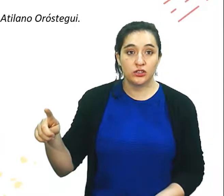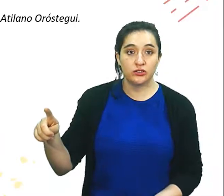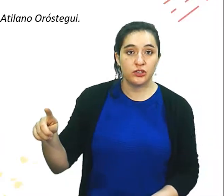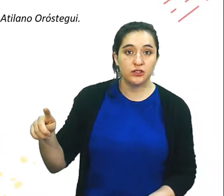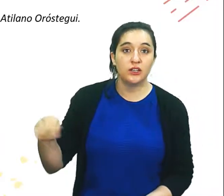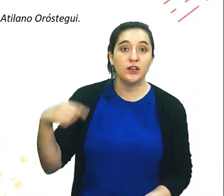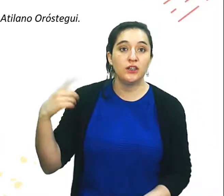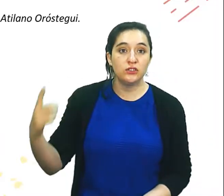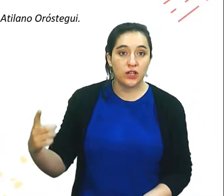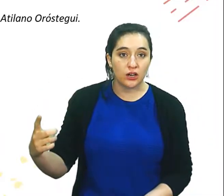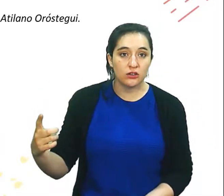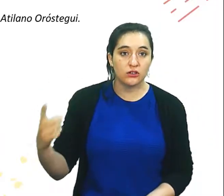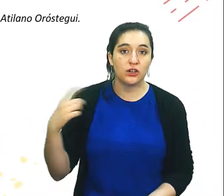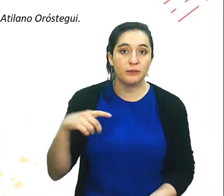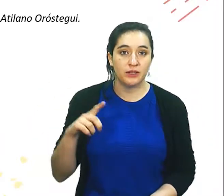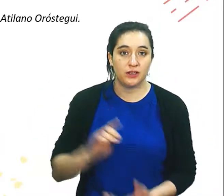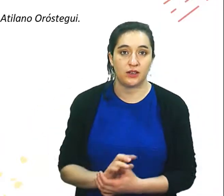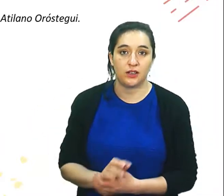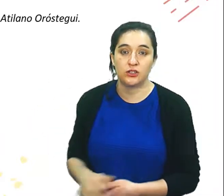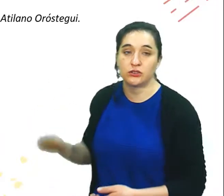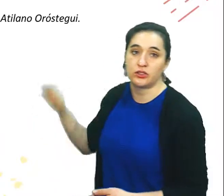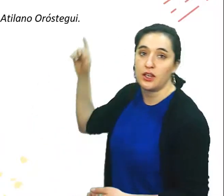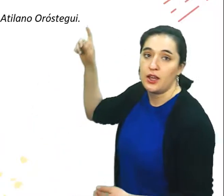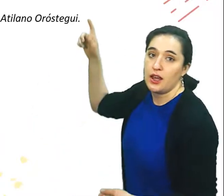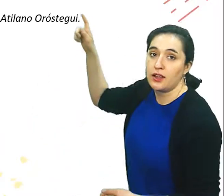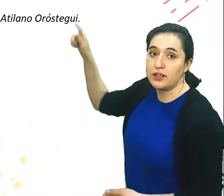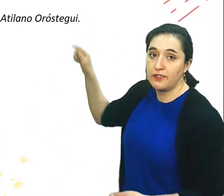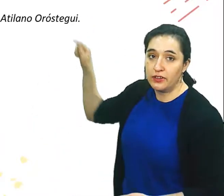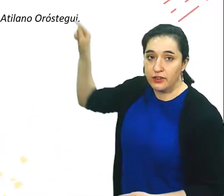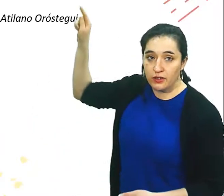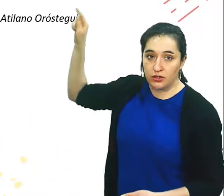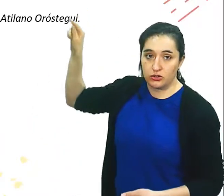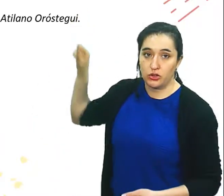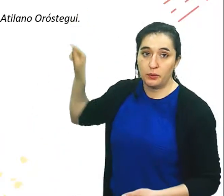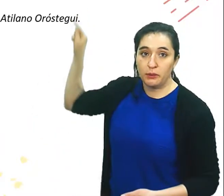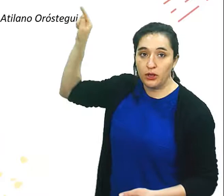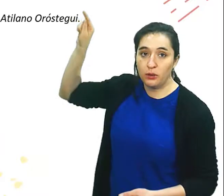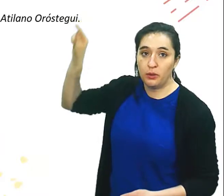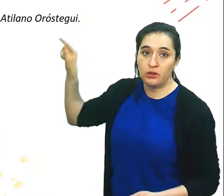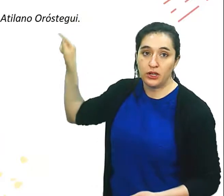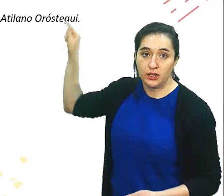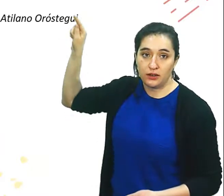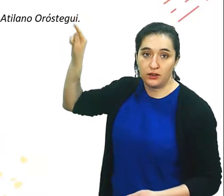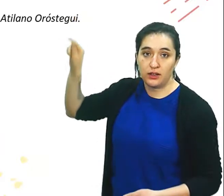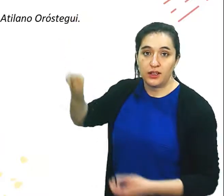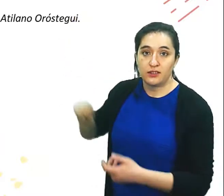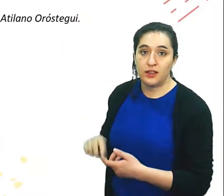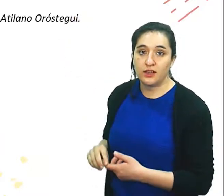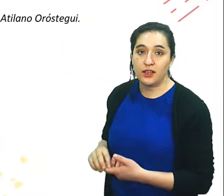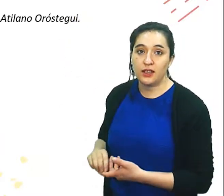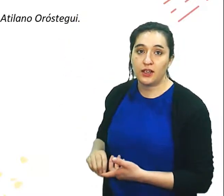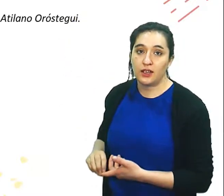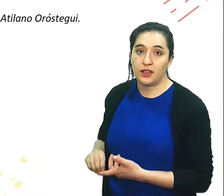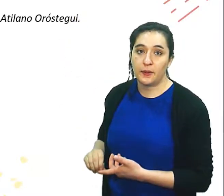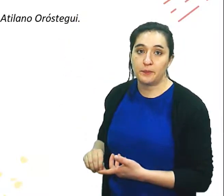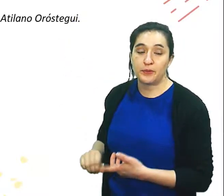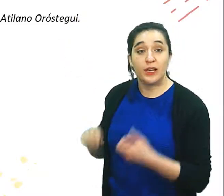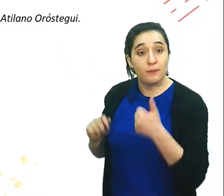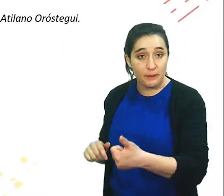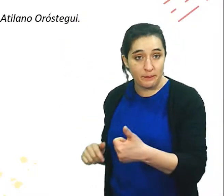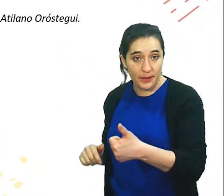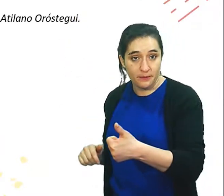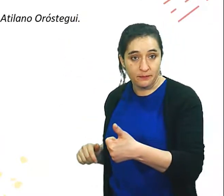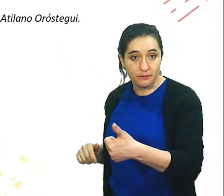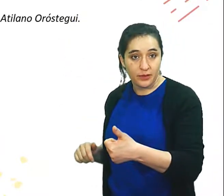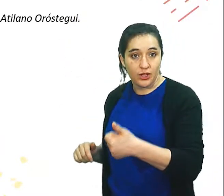distintas cosas y relacionarlo con la materia. Entonces, a través de este texto, yo primero puedo leer de que